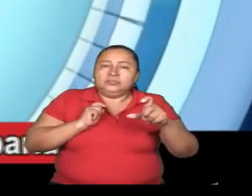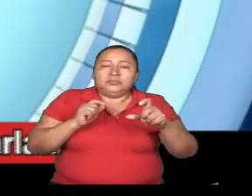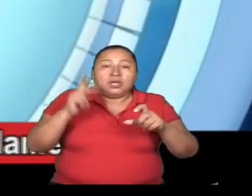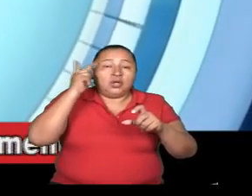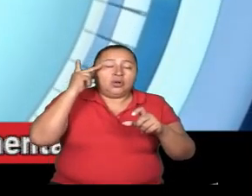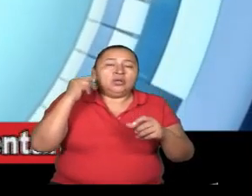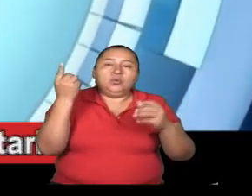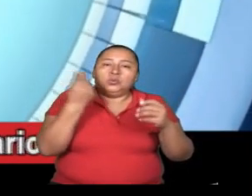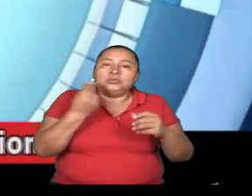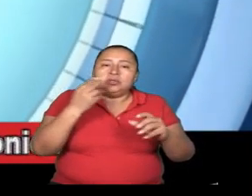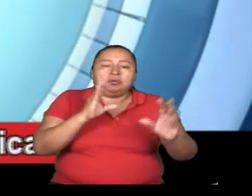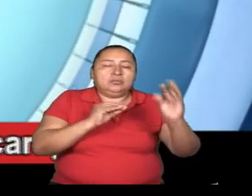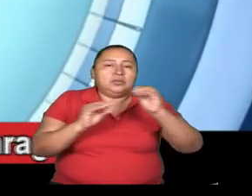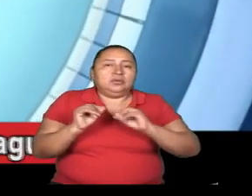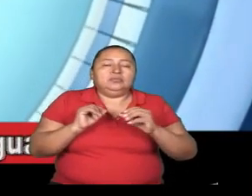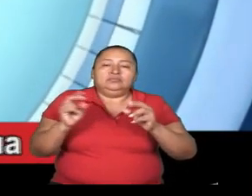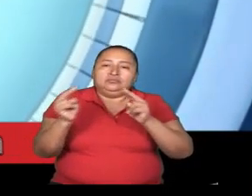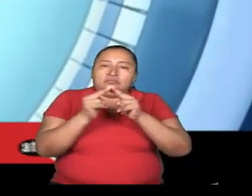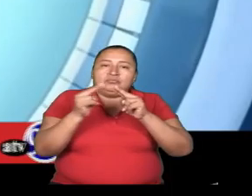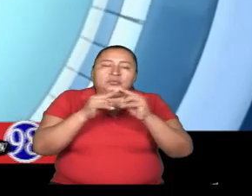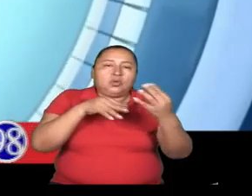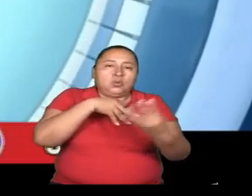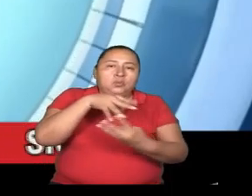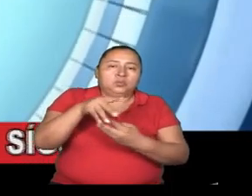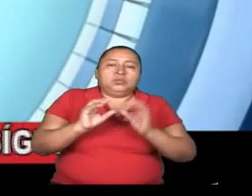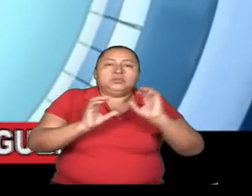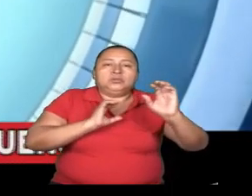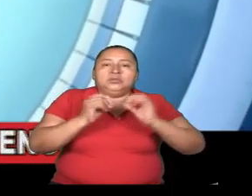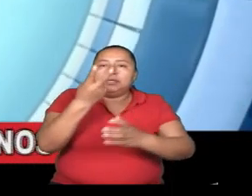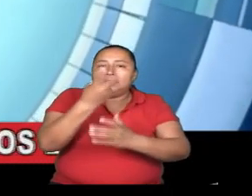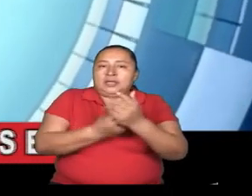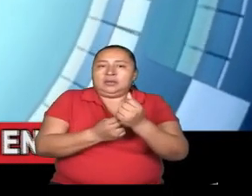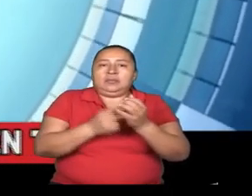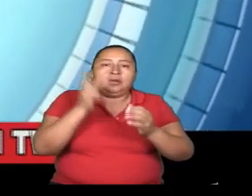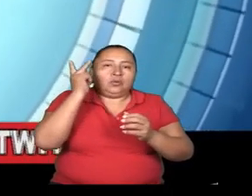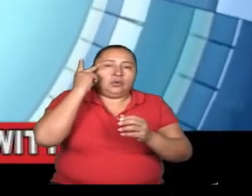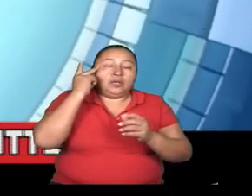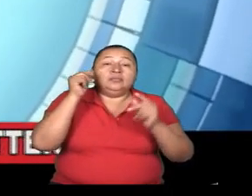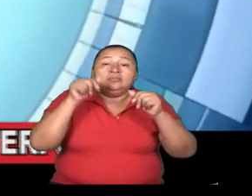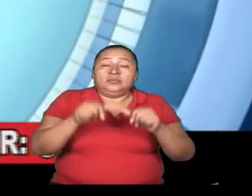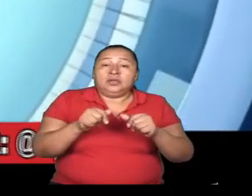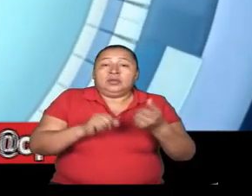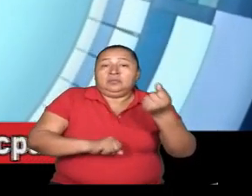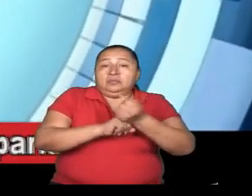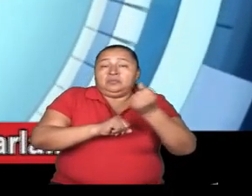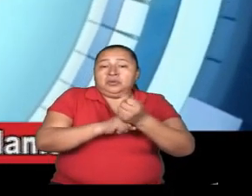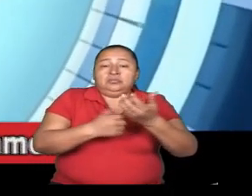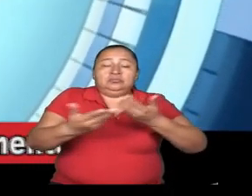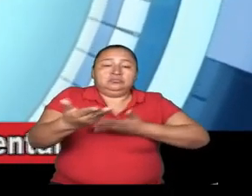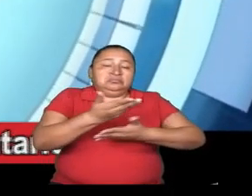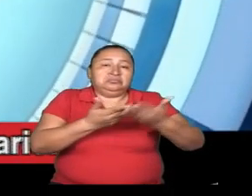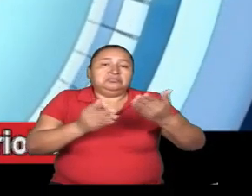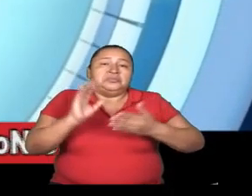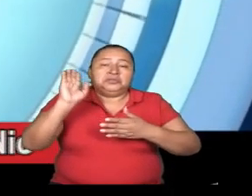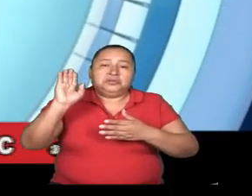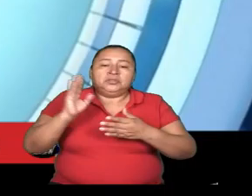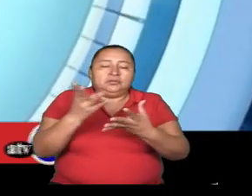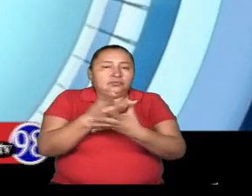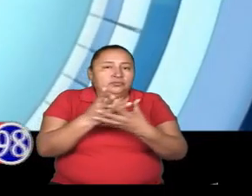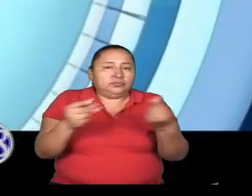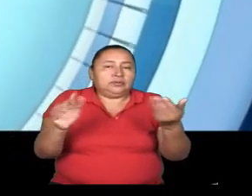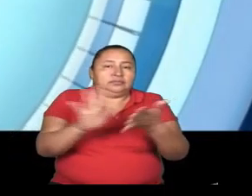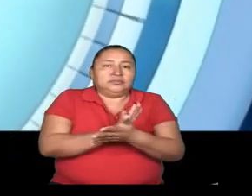el diálogo y la comunicación estrecha entre las autoridades de ambas partes. Ha apoyado los intercambios civiles y las medidas para la erradicación